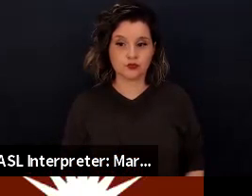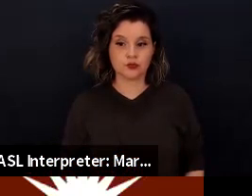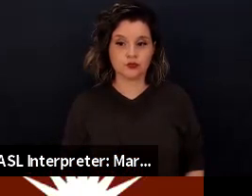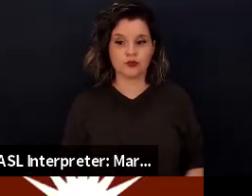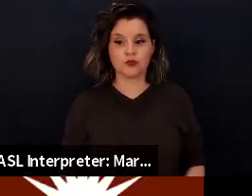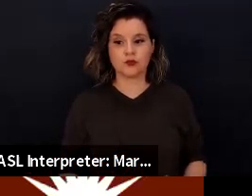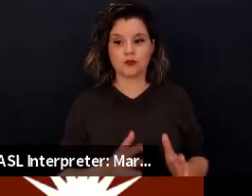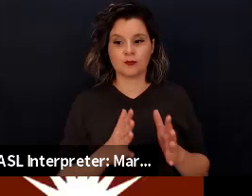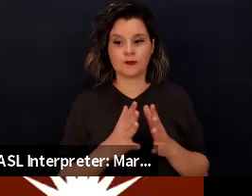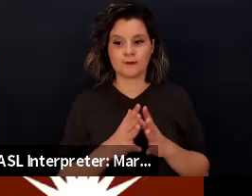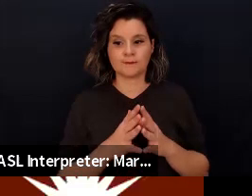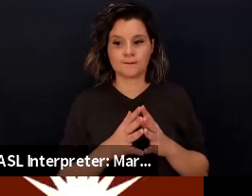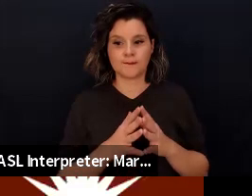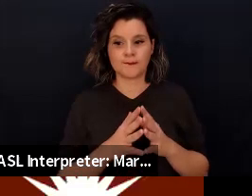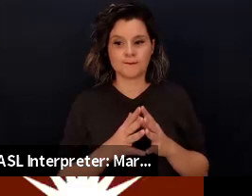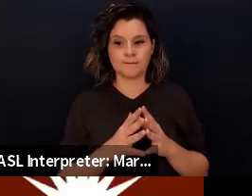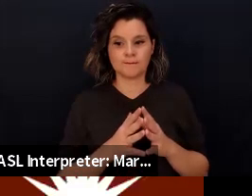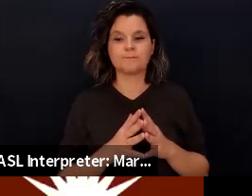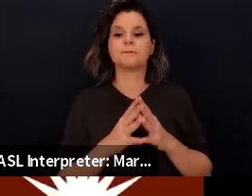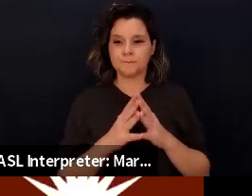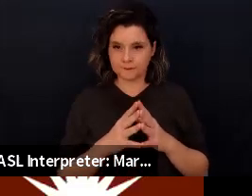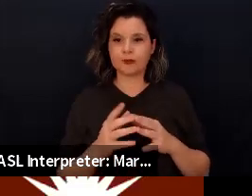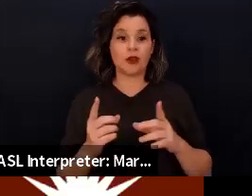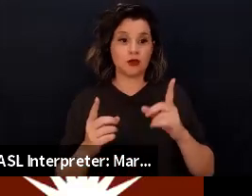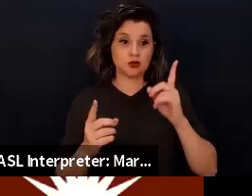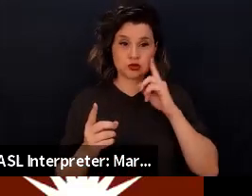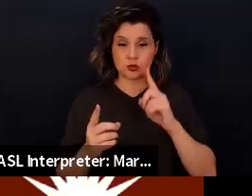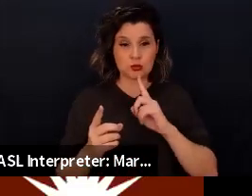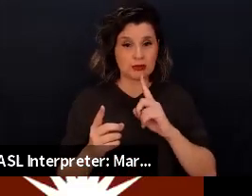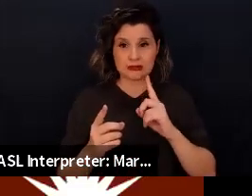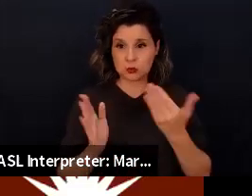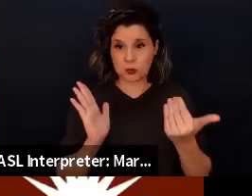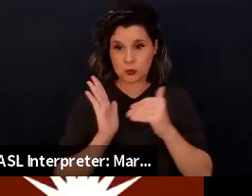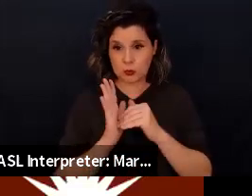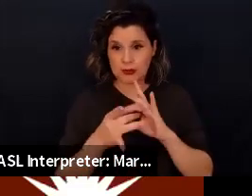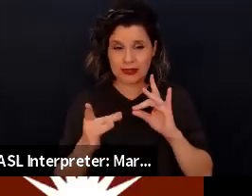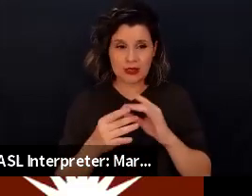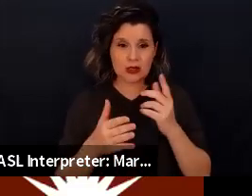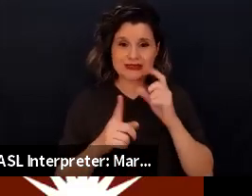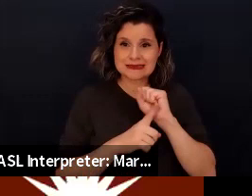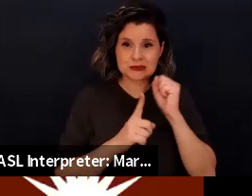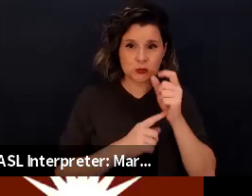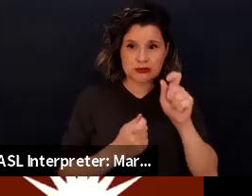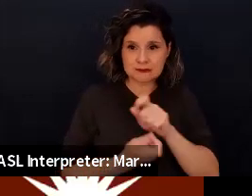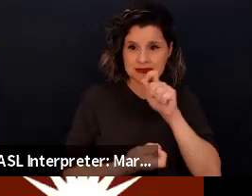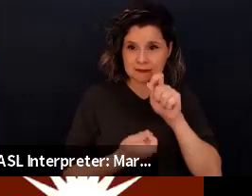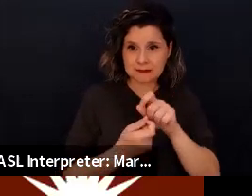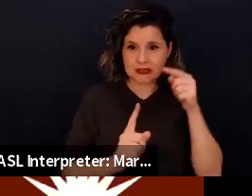A ver, otra situación. Y pues, para nada más realzar cuál es la situación,